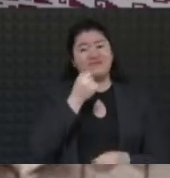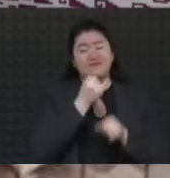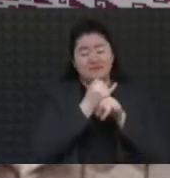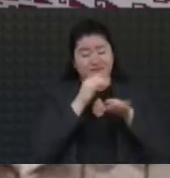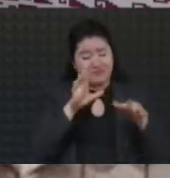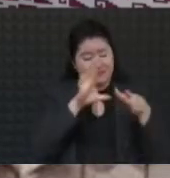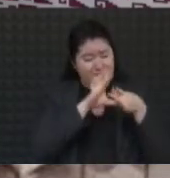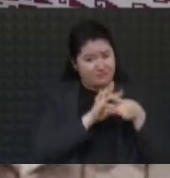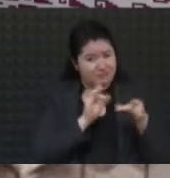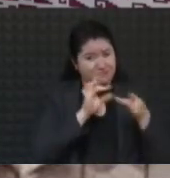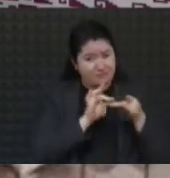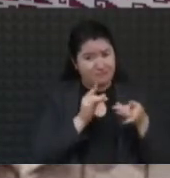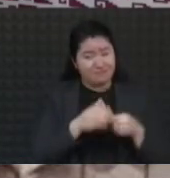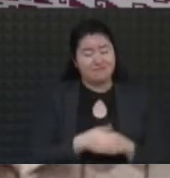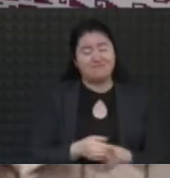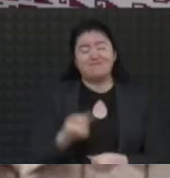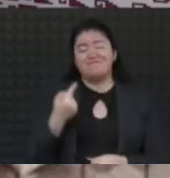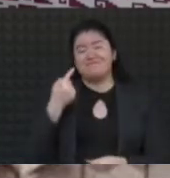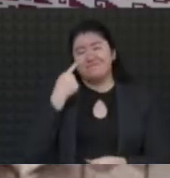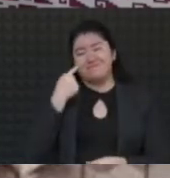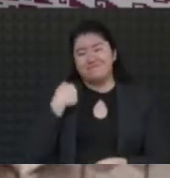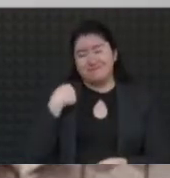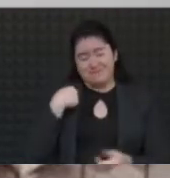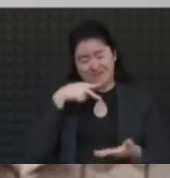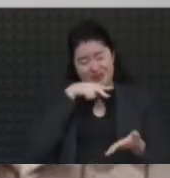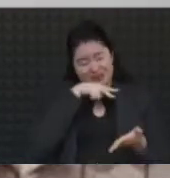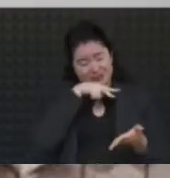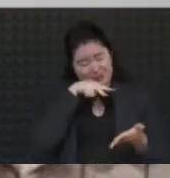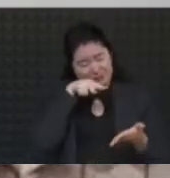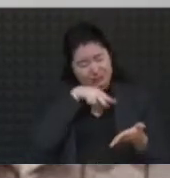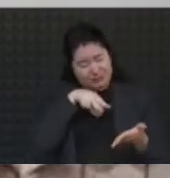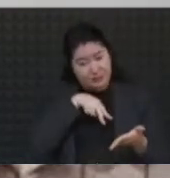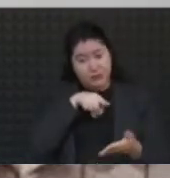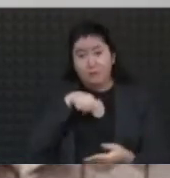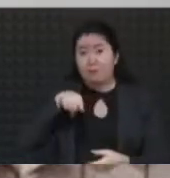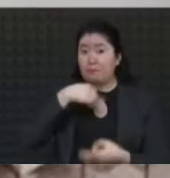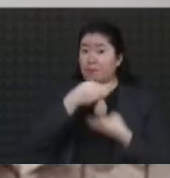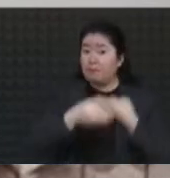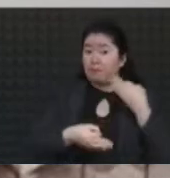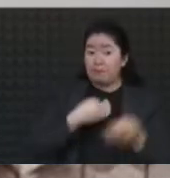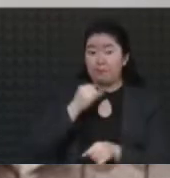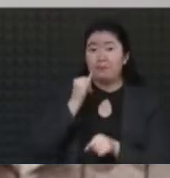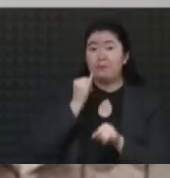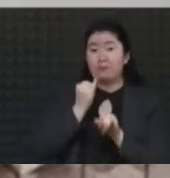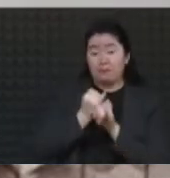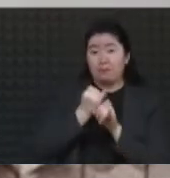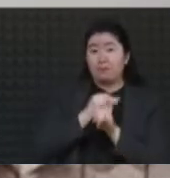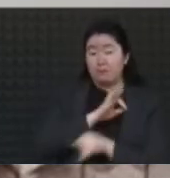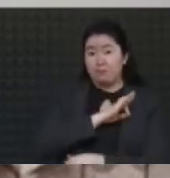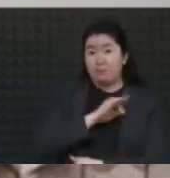Es decir, no voy a leer muy, y está en el internet para que todos lo vean.